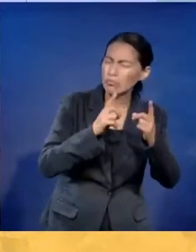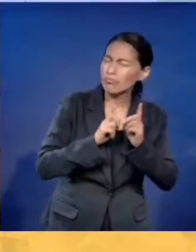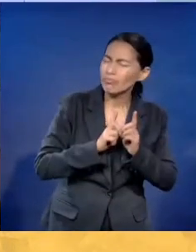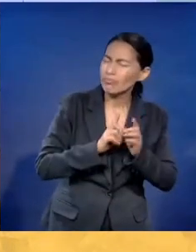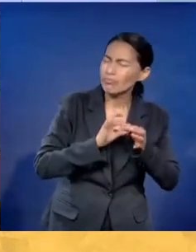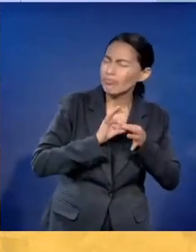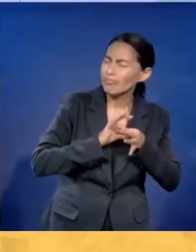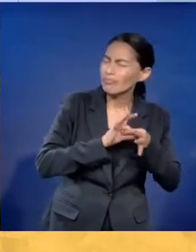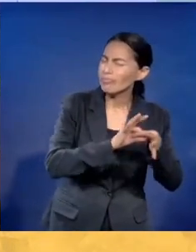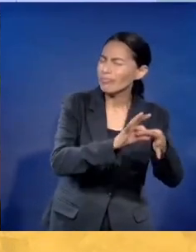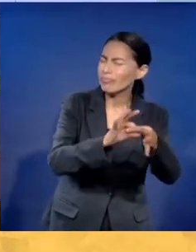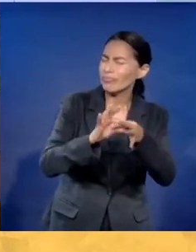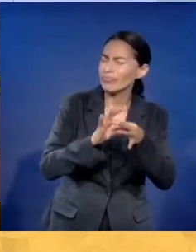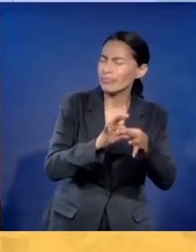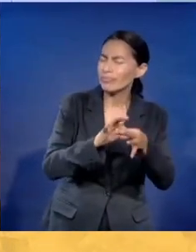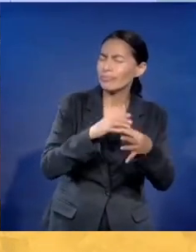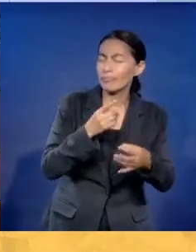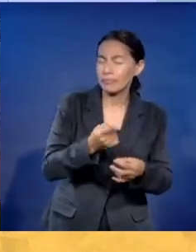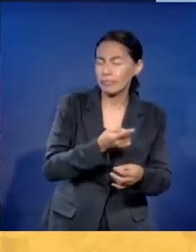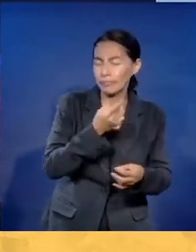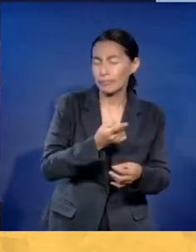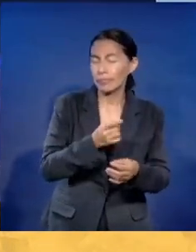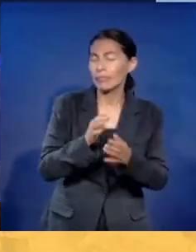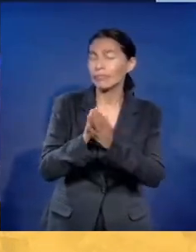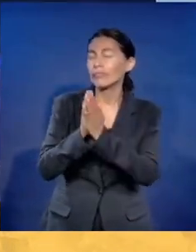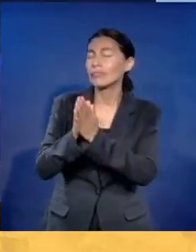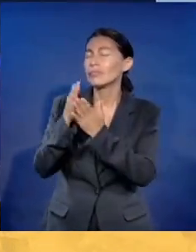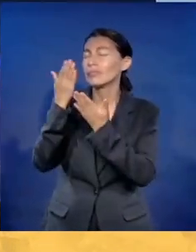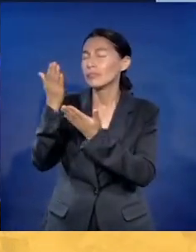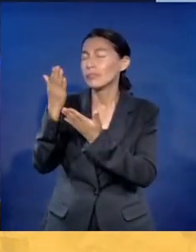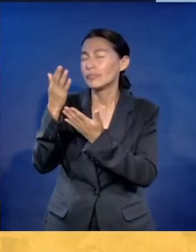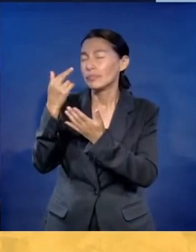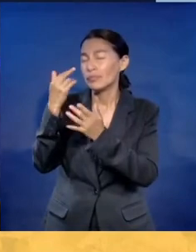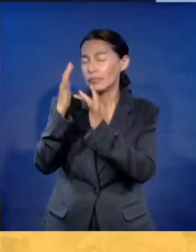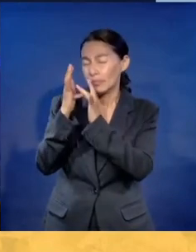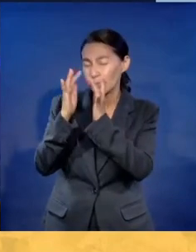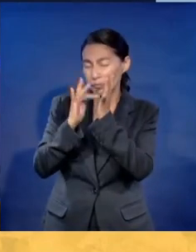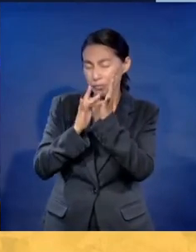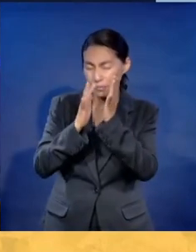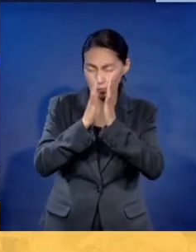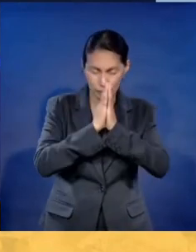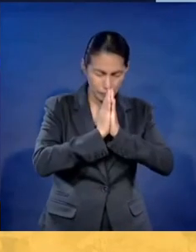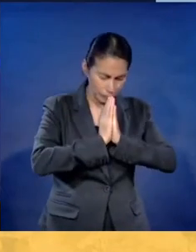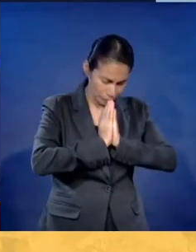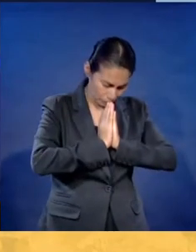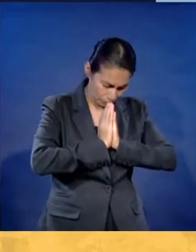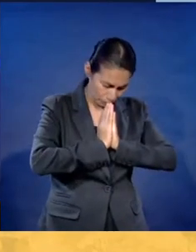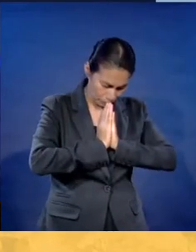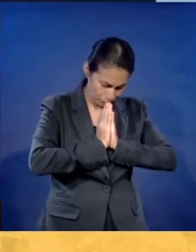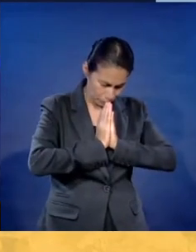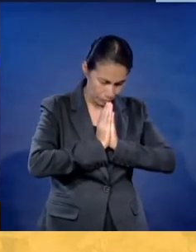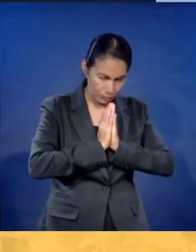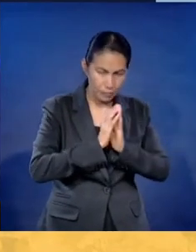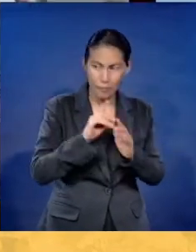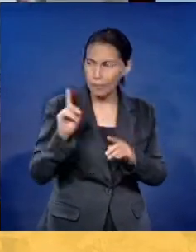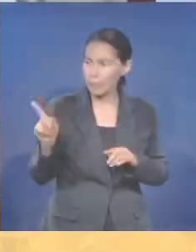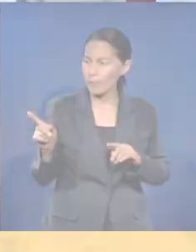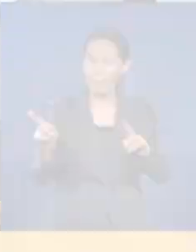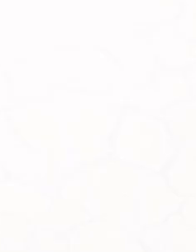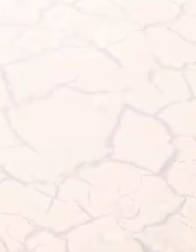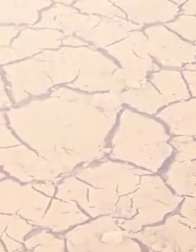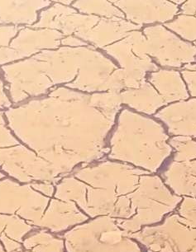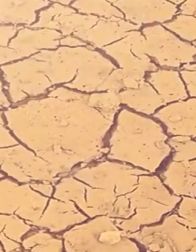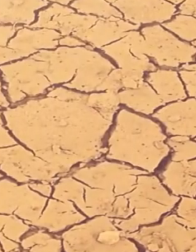pedimos Amén Dile al de al lado que nunca te separen los pleitos diles y el de